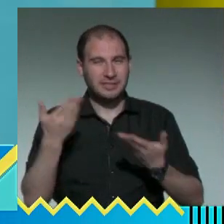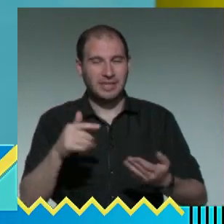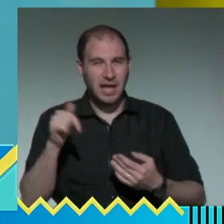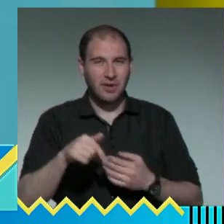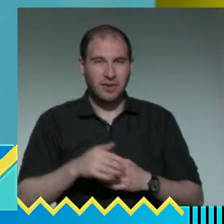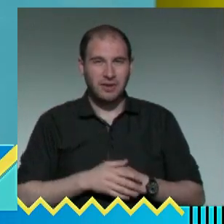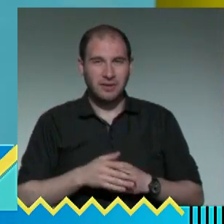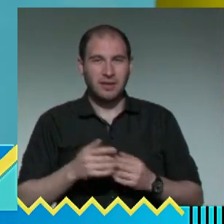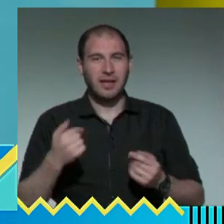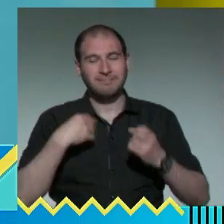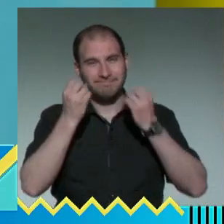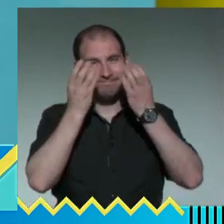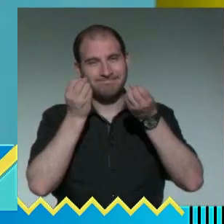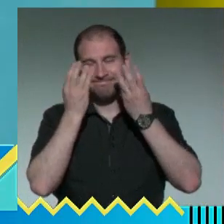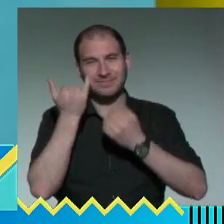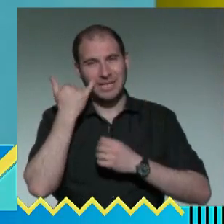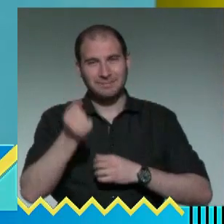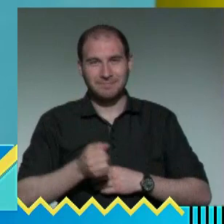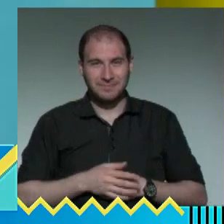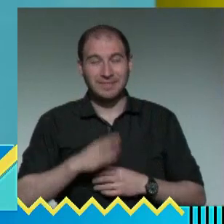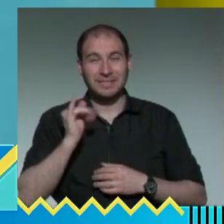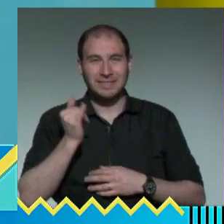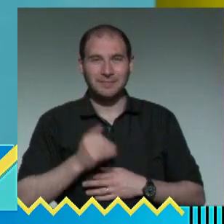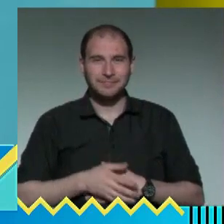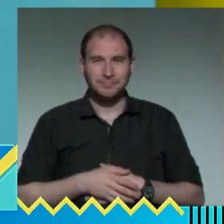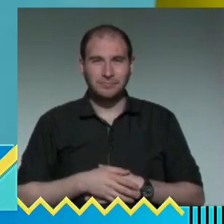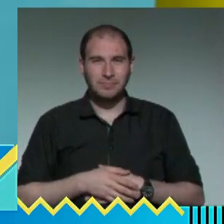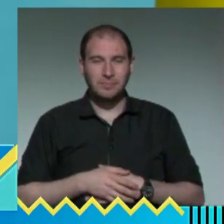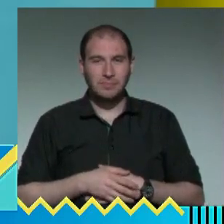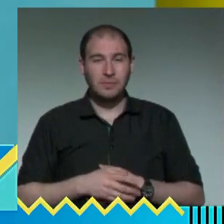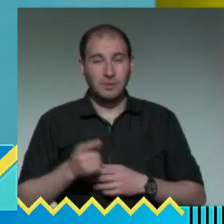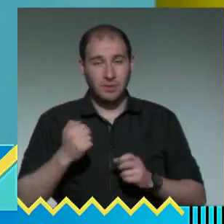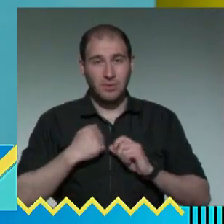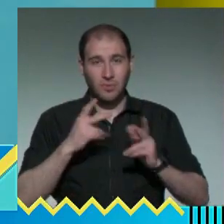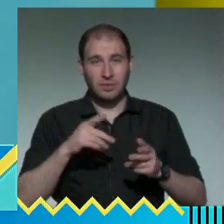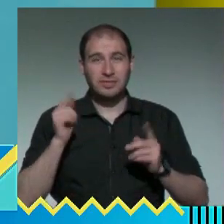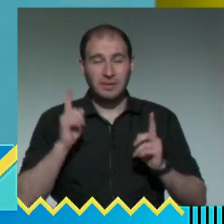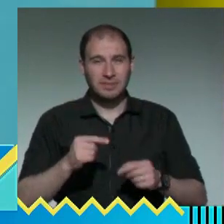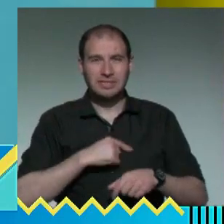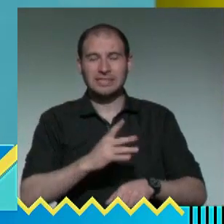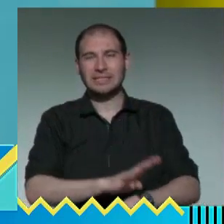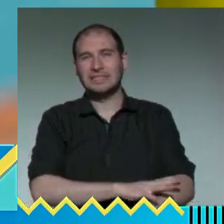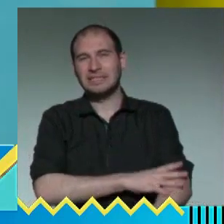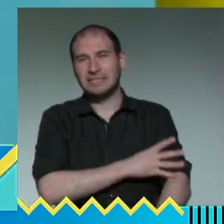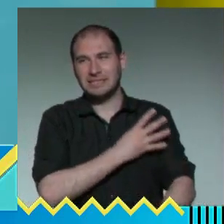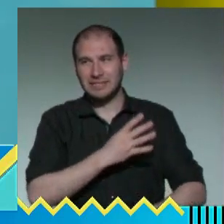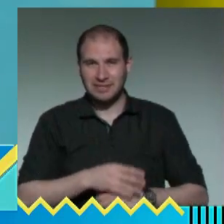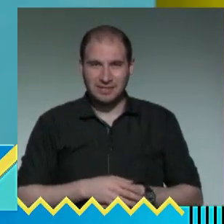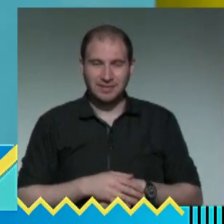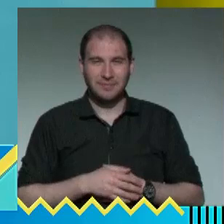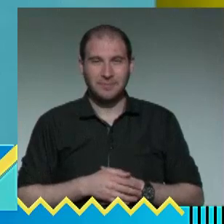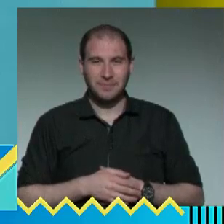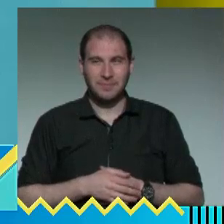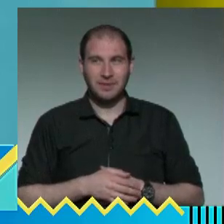ahora fue ya me emocioné, y sí, claramente, y yo tengo que decirlo de esta manera, a mí se me pone la piel de bostera, no voy a decirlo